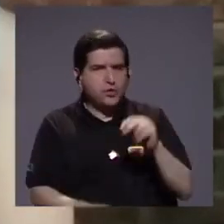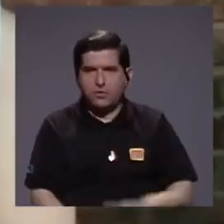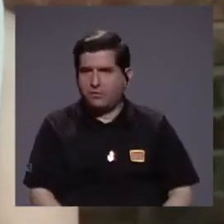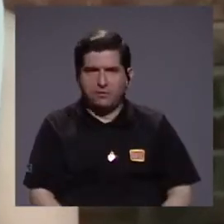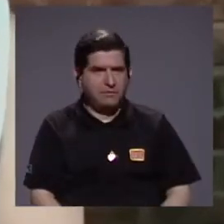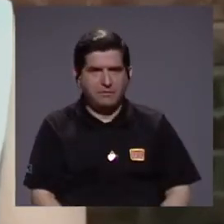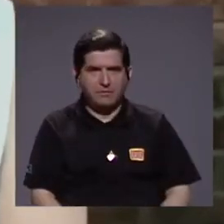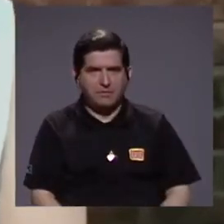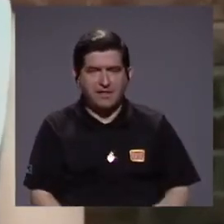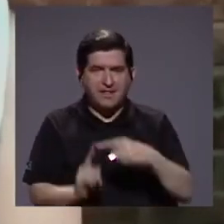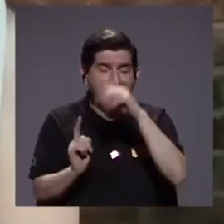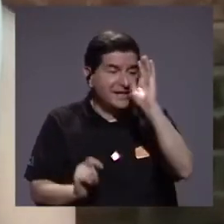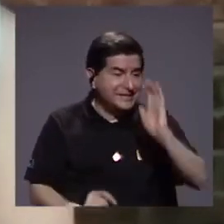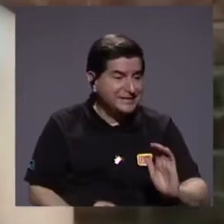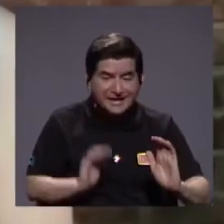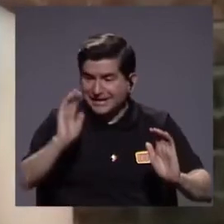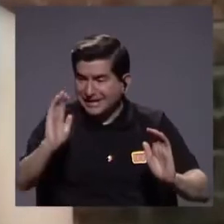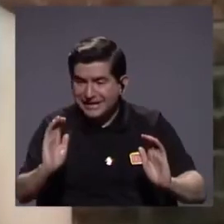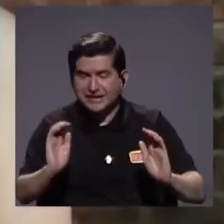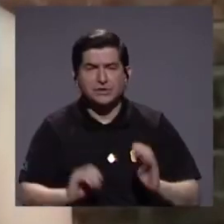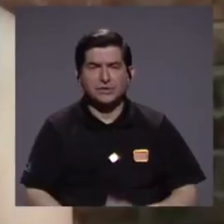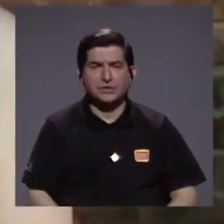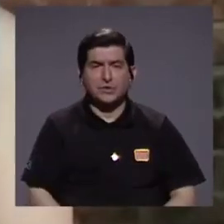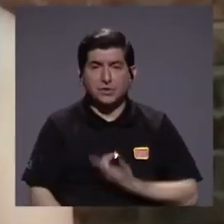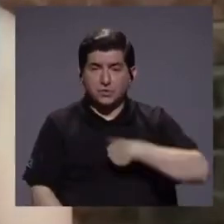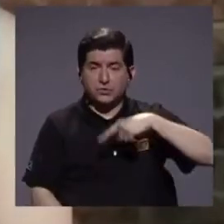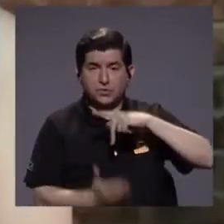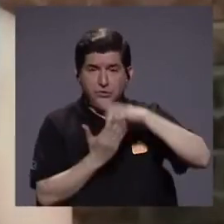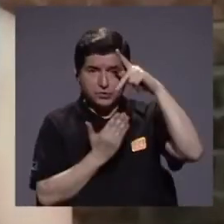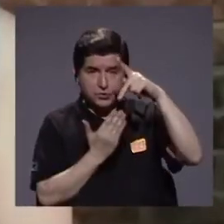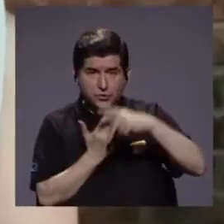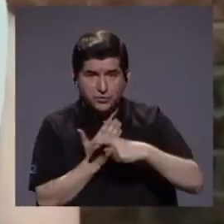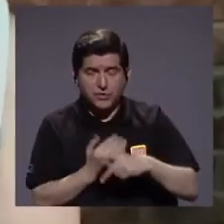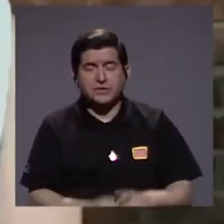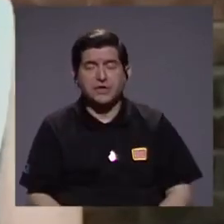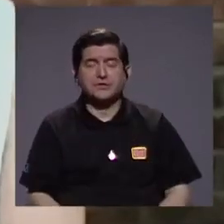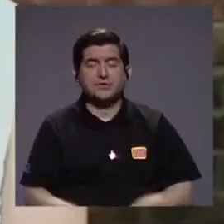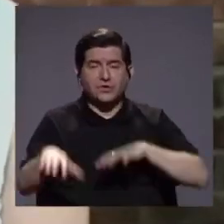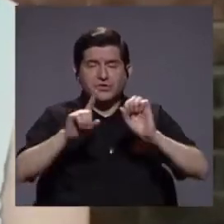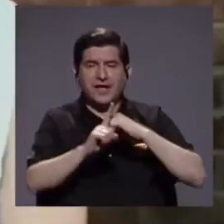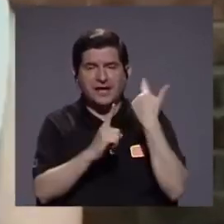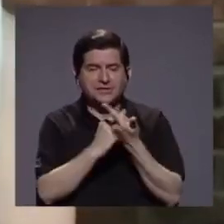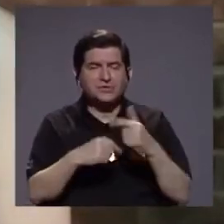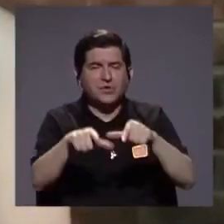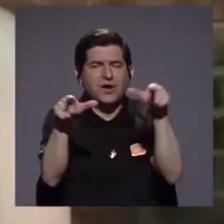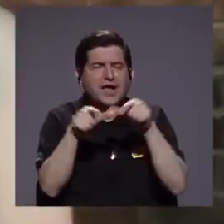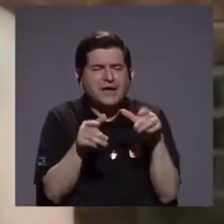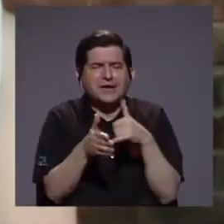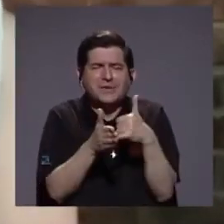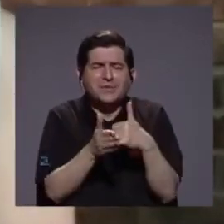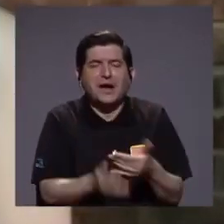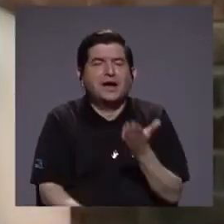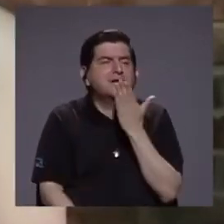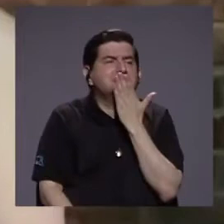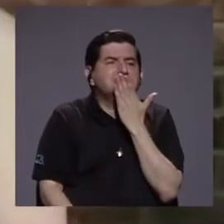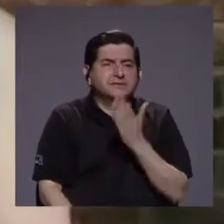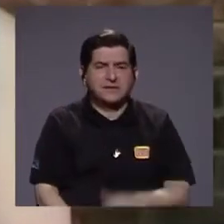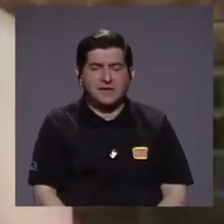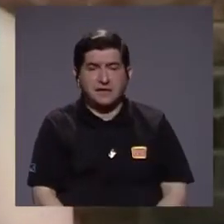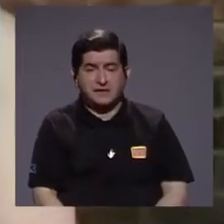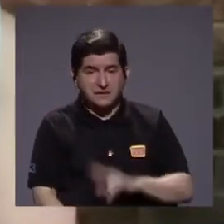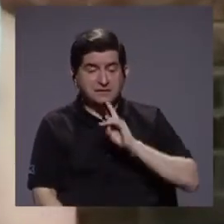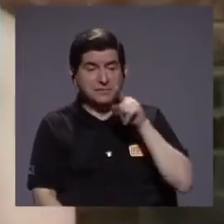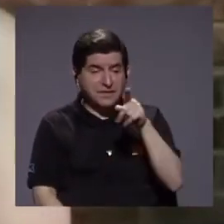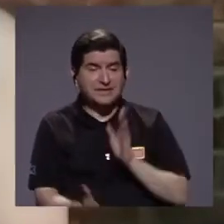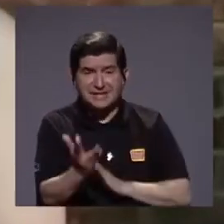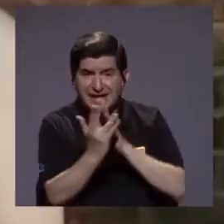desde la niñez. Nosotros estamos en proyectos de acción social en las zonas vulnerables, en zonas indígenas, donde realmente